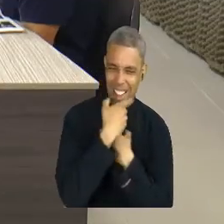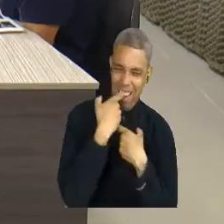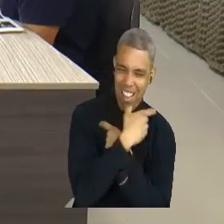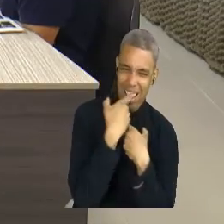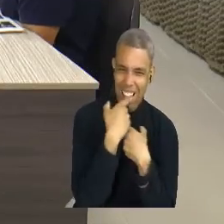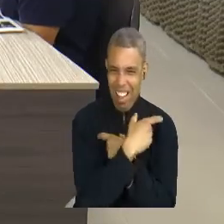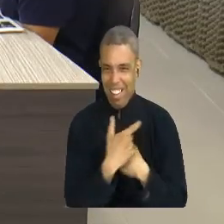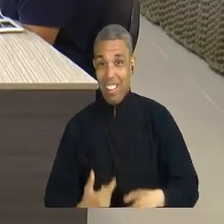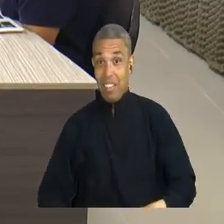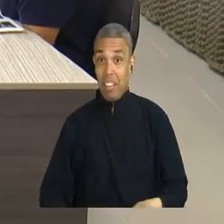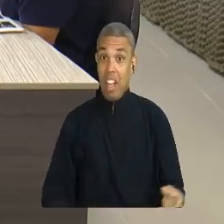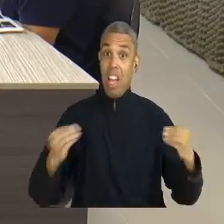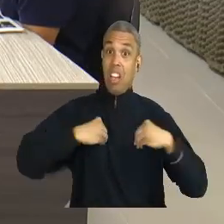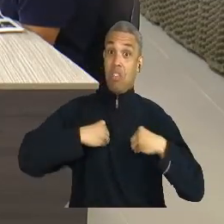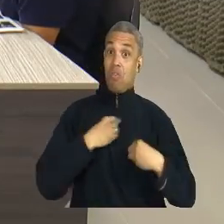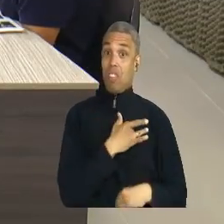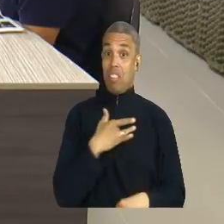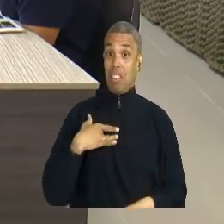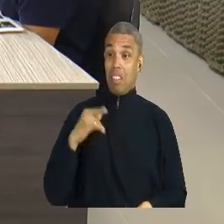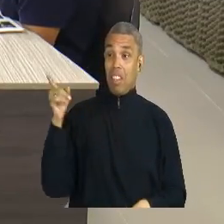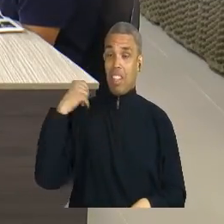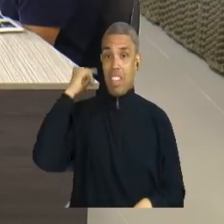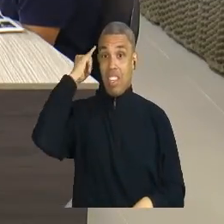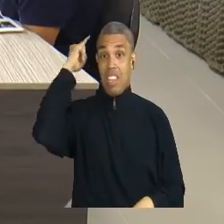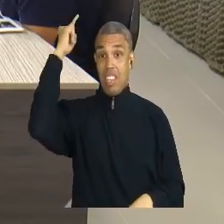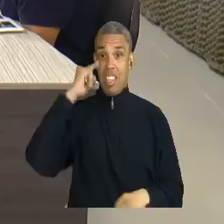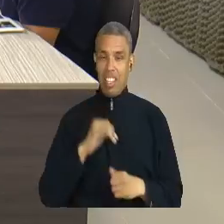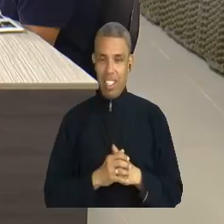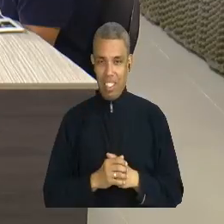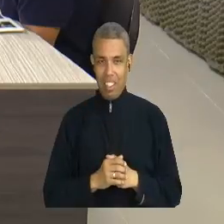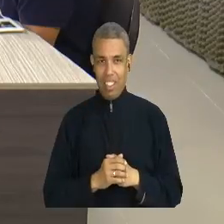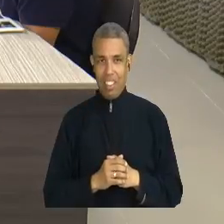ríes? Ella como es de pilosa y sabe